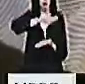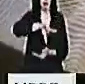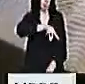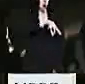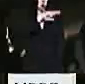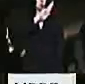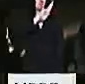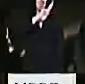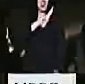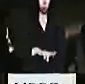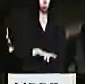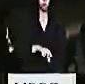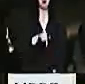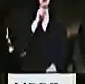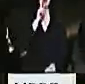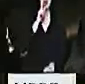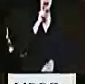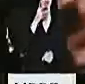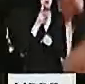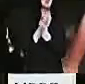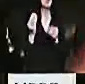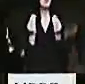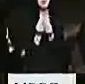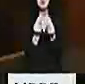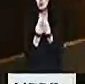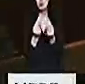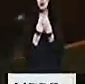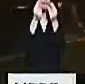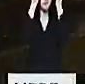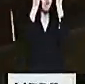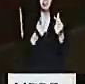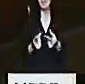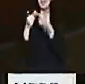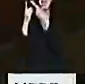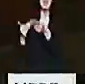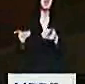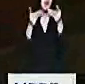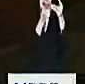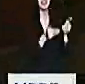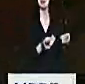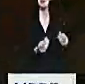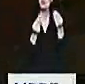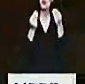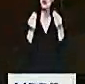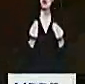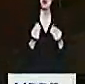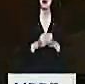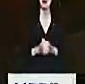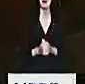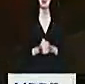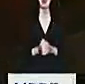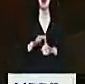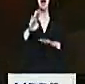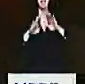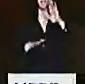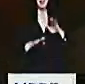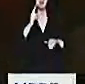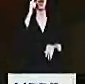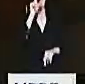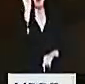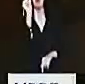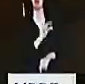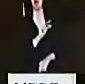norte a sur, un conjunto de potencialidades muy diversas, muy ricas, manifiestamente subutilizadas,